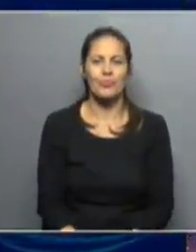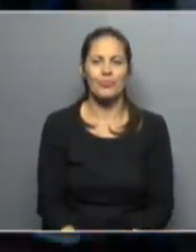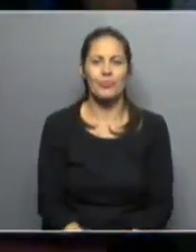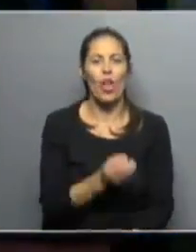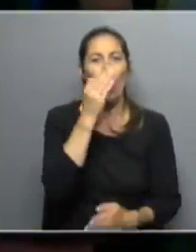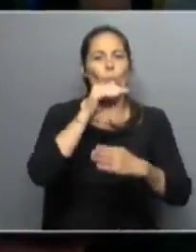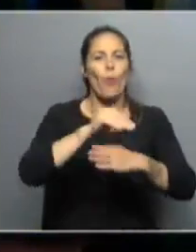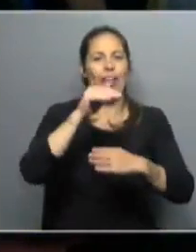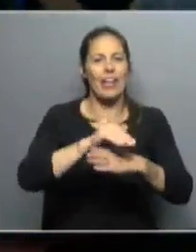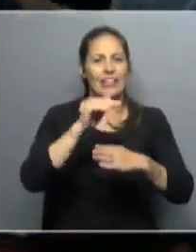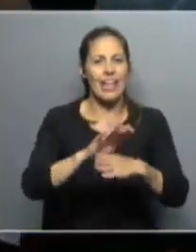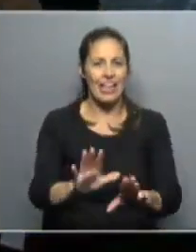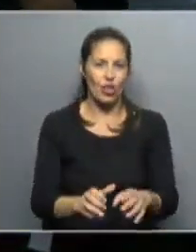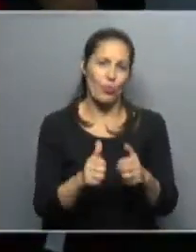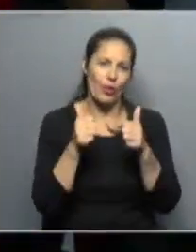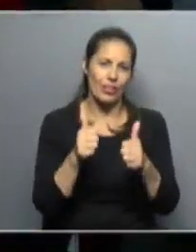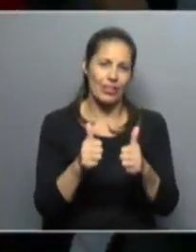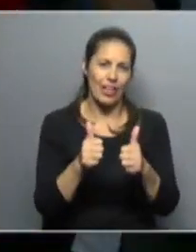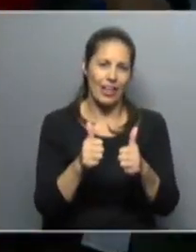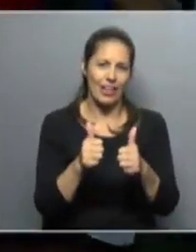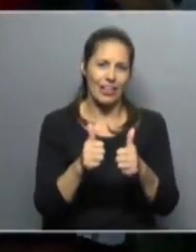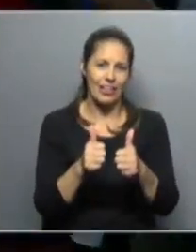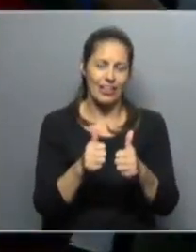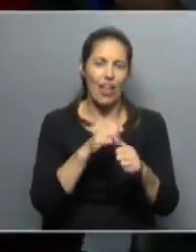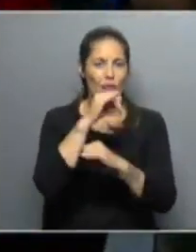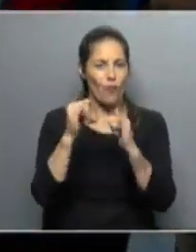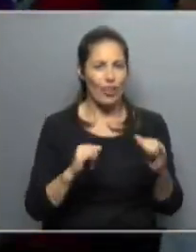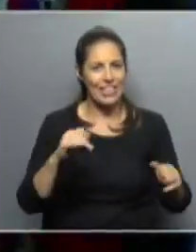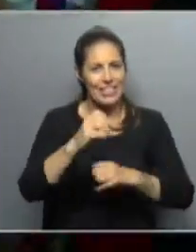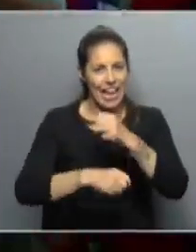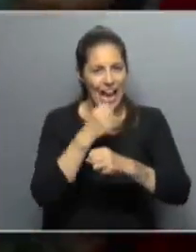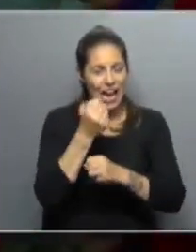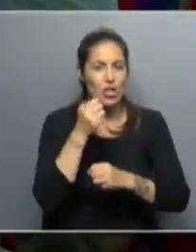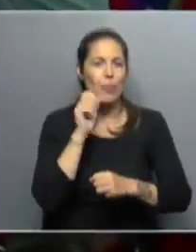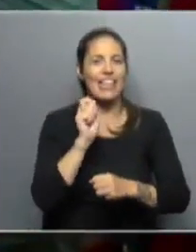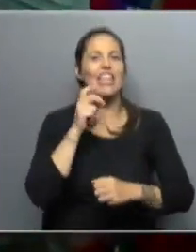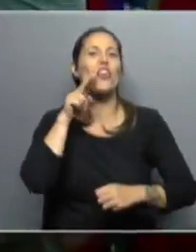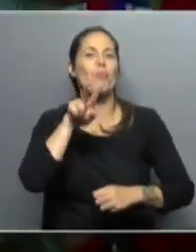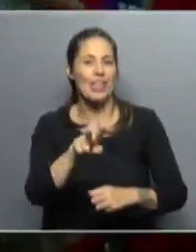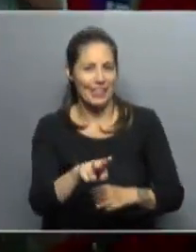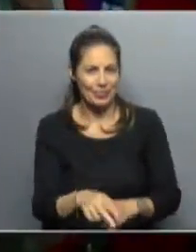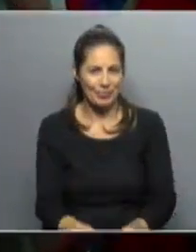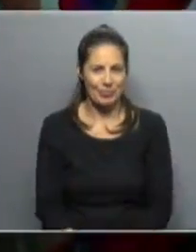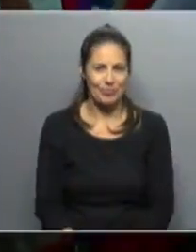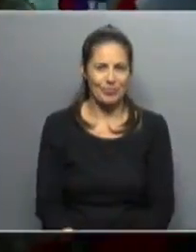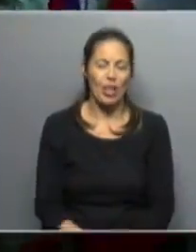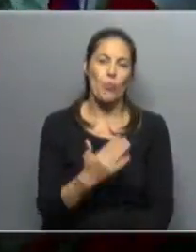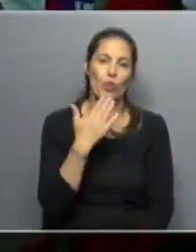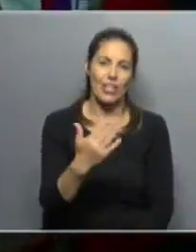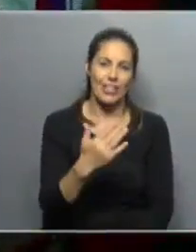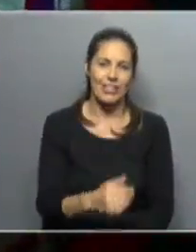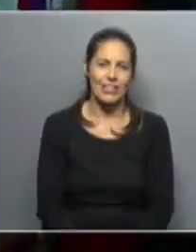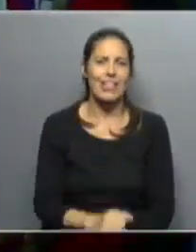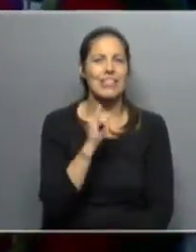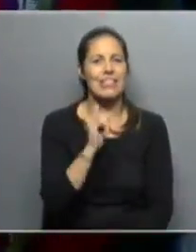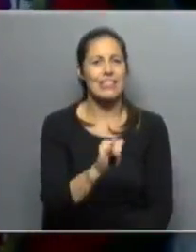Muy buenas tardes, Tempo, ¿cómo estás? Muy buenas, bienvenida nuevamente tú también. Para quienes nos están mirando. Muchas gracias. Sí,